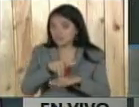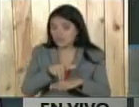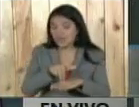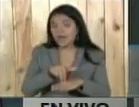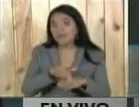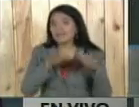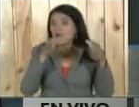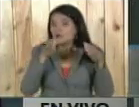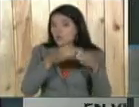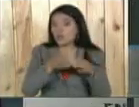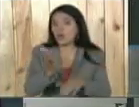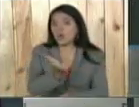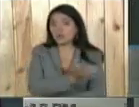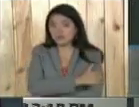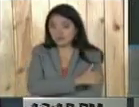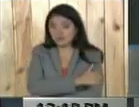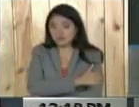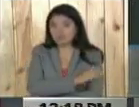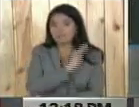de la oposición,